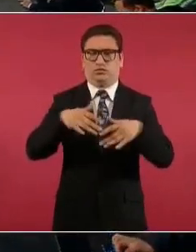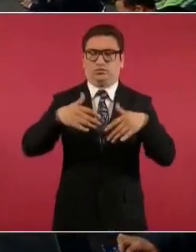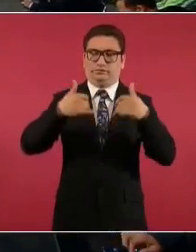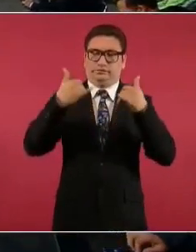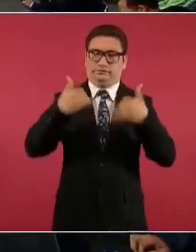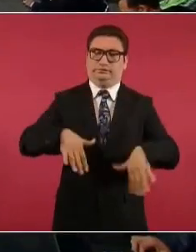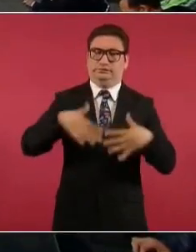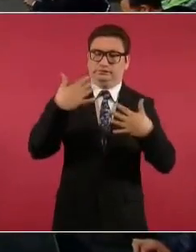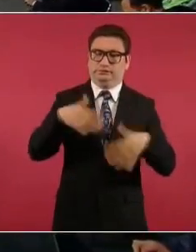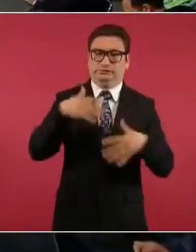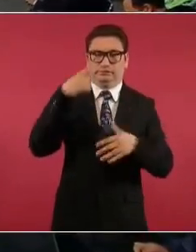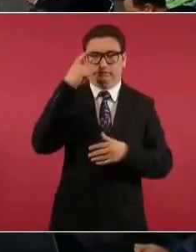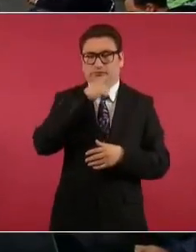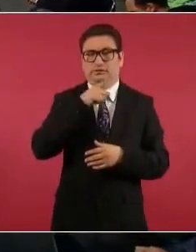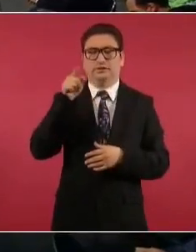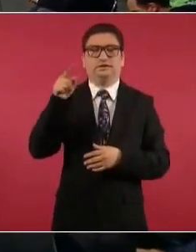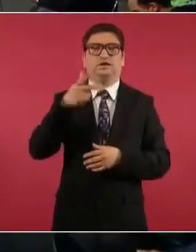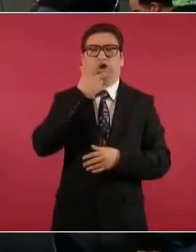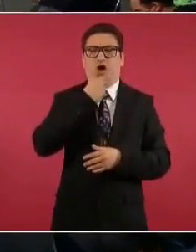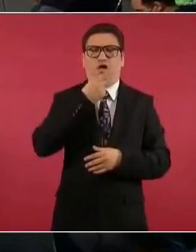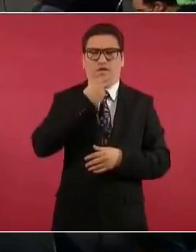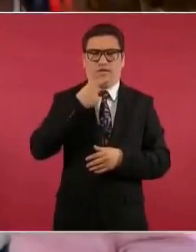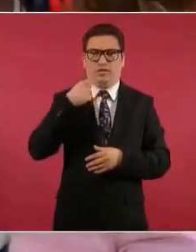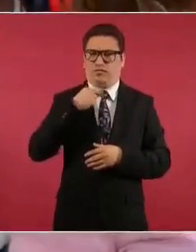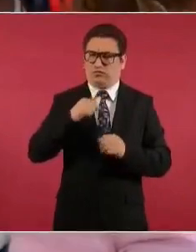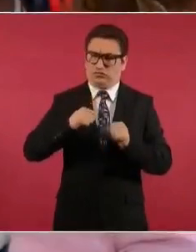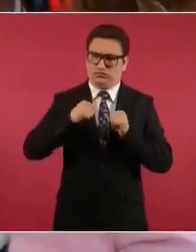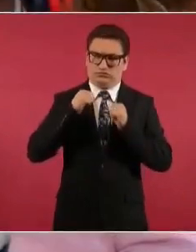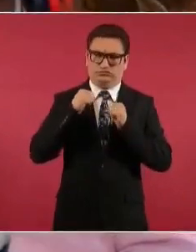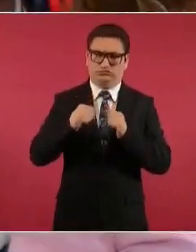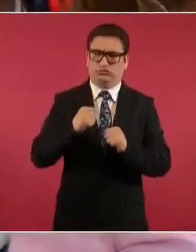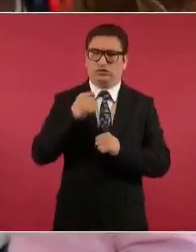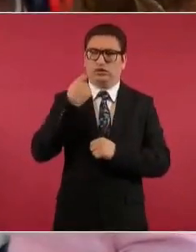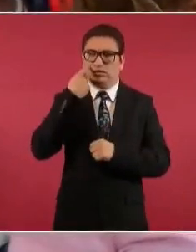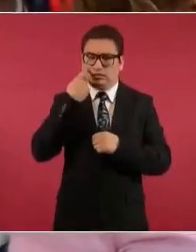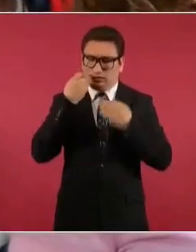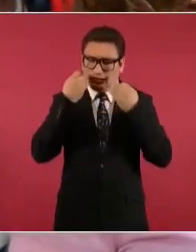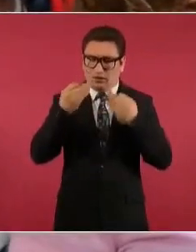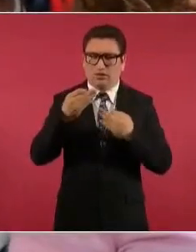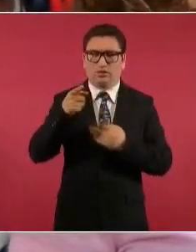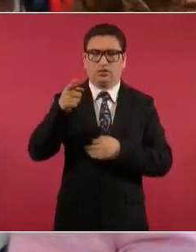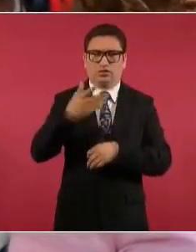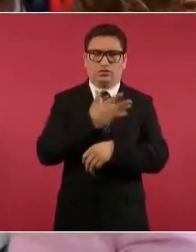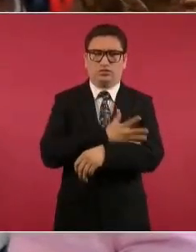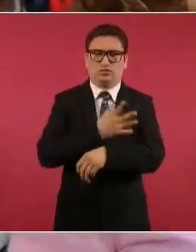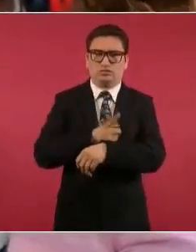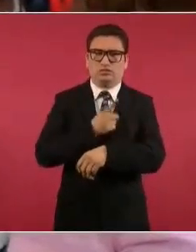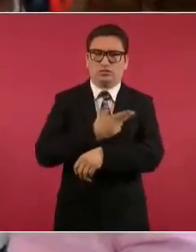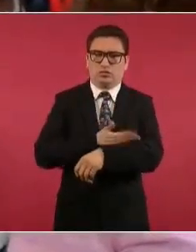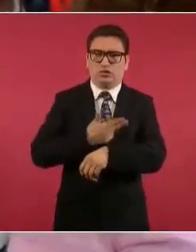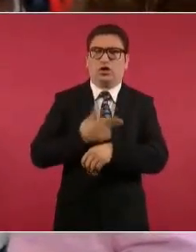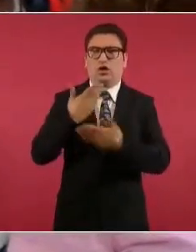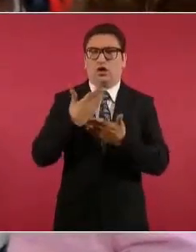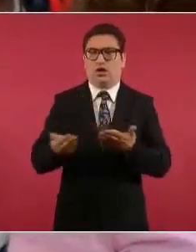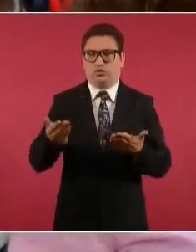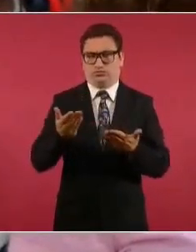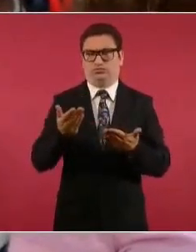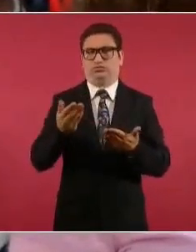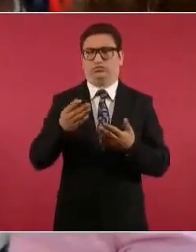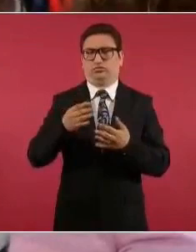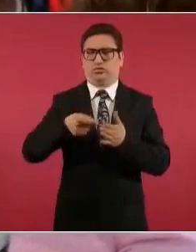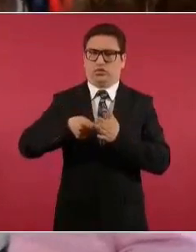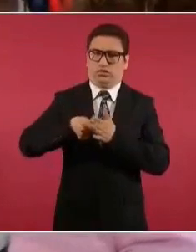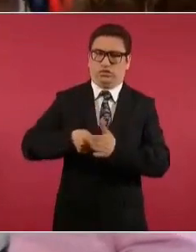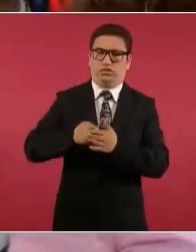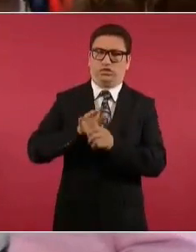pesado y es un tipo con una integridad probada, y de pronto está sometido a una